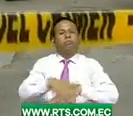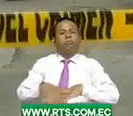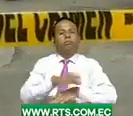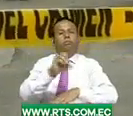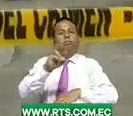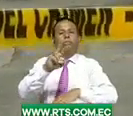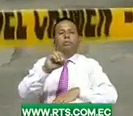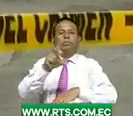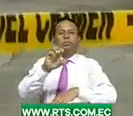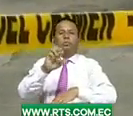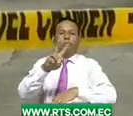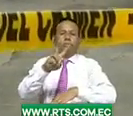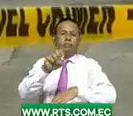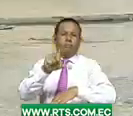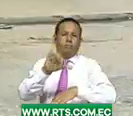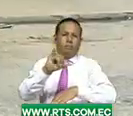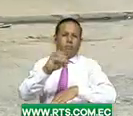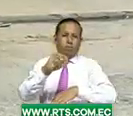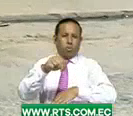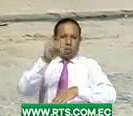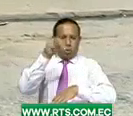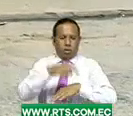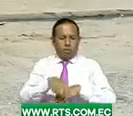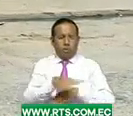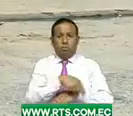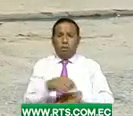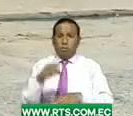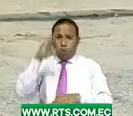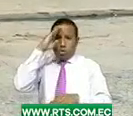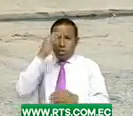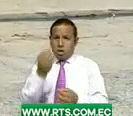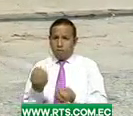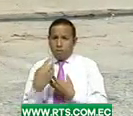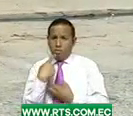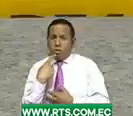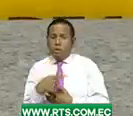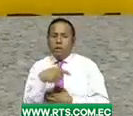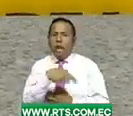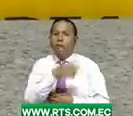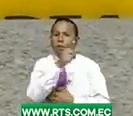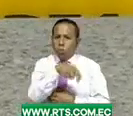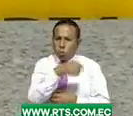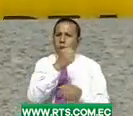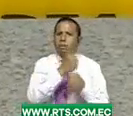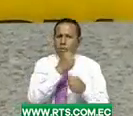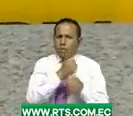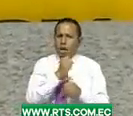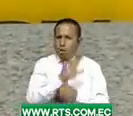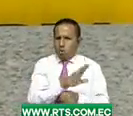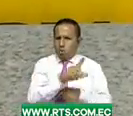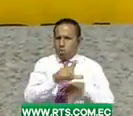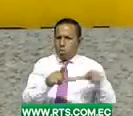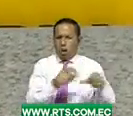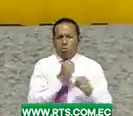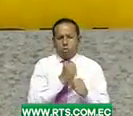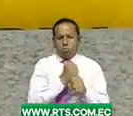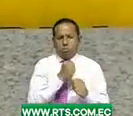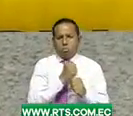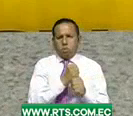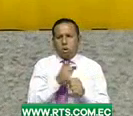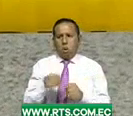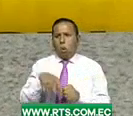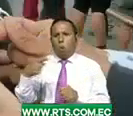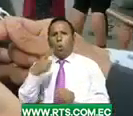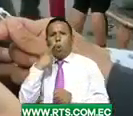Circunvalación Norte. Según reporte policial, la víctima, quien laboraba en el aserrío, fue abordado por dos sujetos quienes llegaron en una